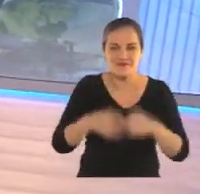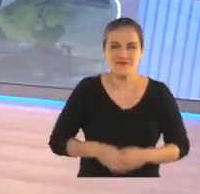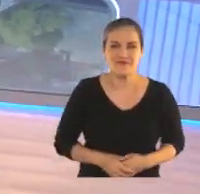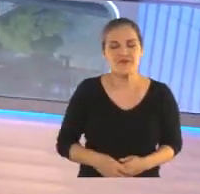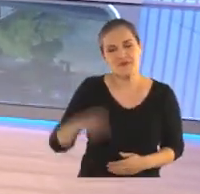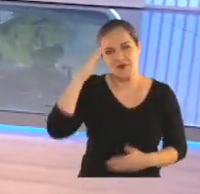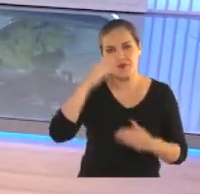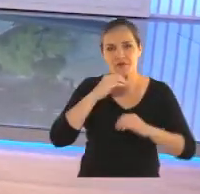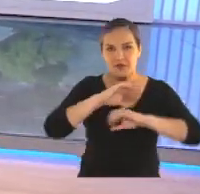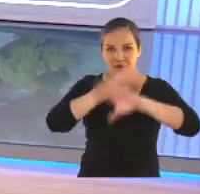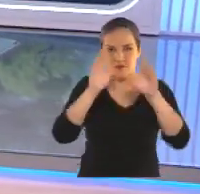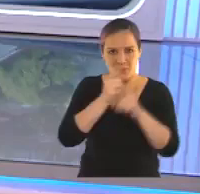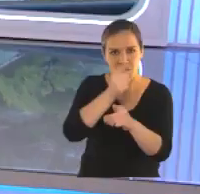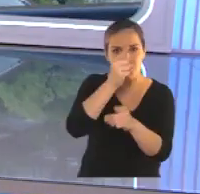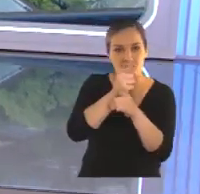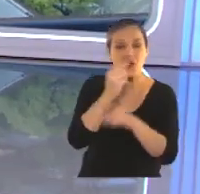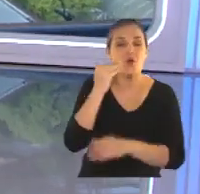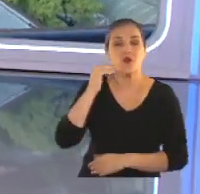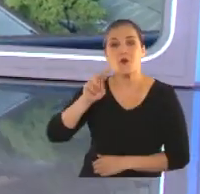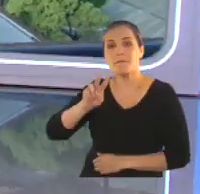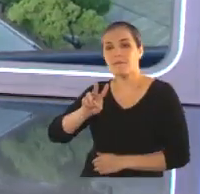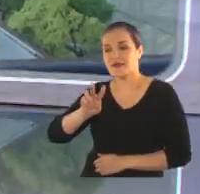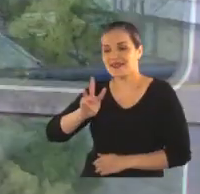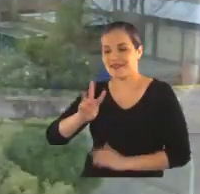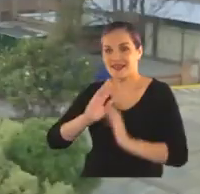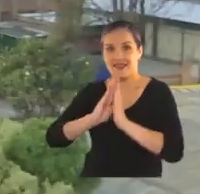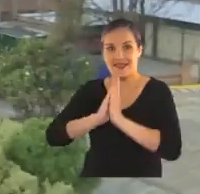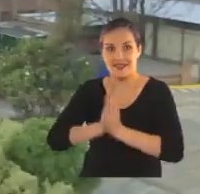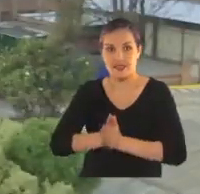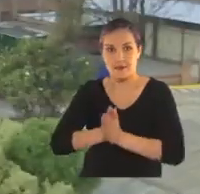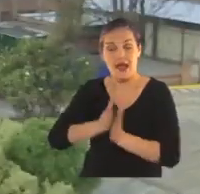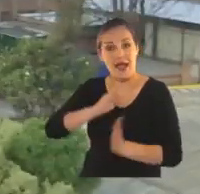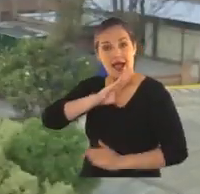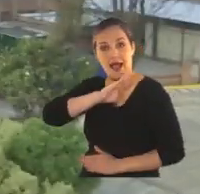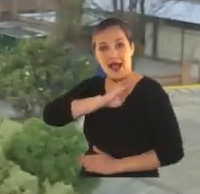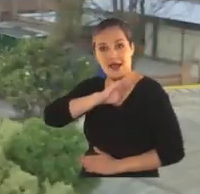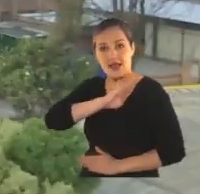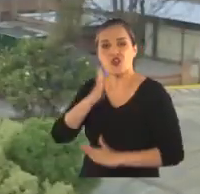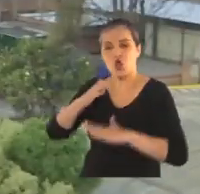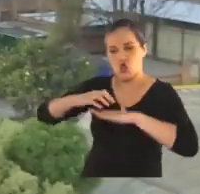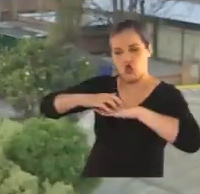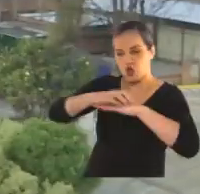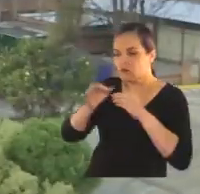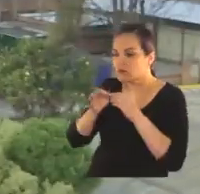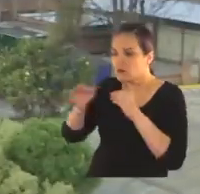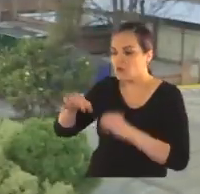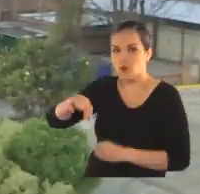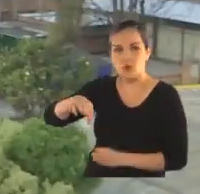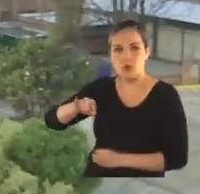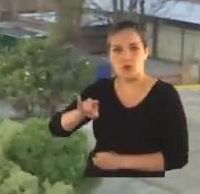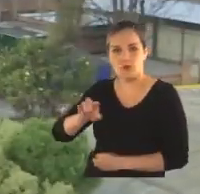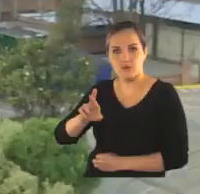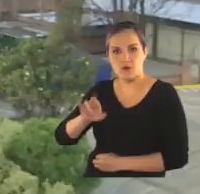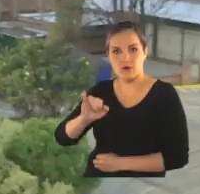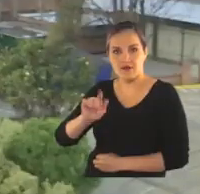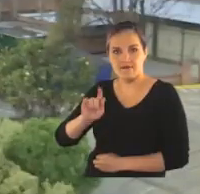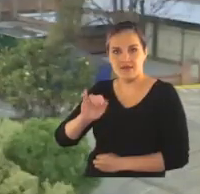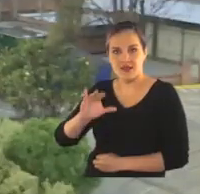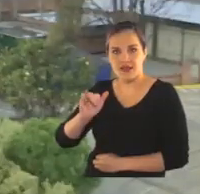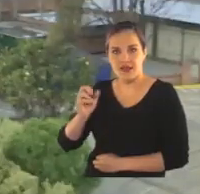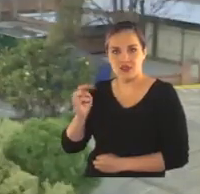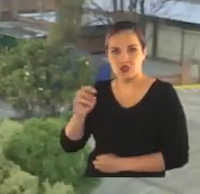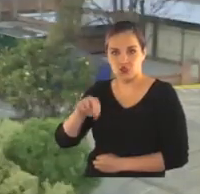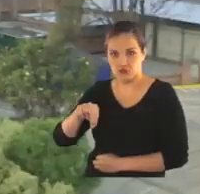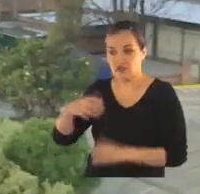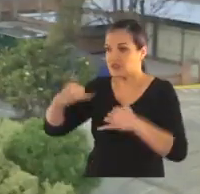Marisa, buenos días. Efectivamente ocurre el 23 de diciembre en la Alcaldía de Purificación Tolima. ¿Qué pasó ese día? La gente salió de trabajar, pero un hombre se